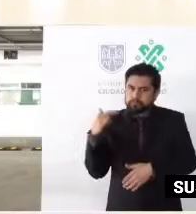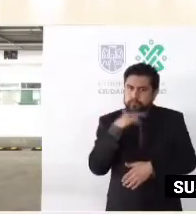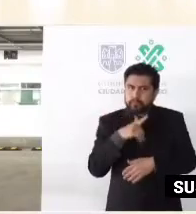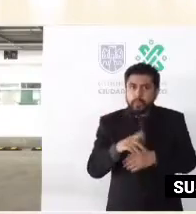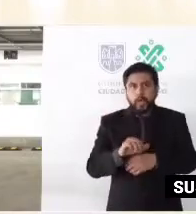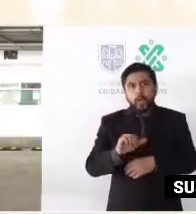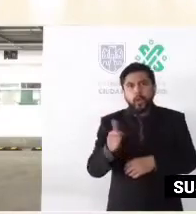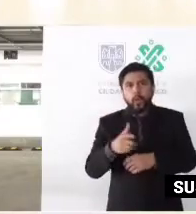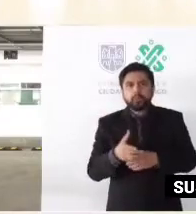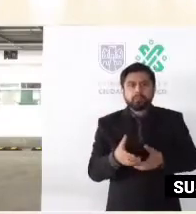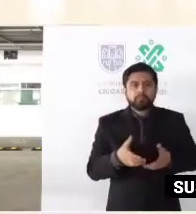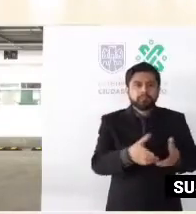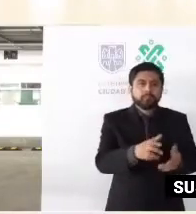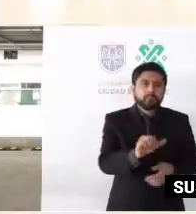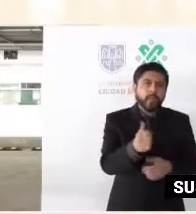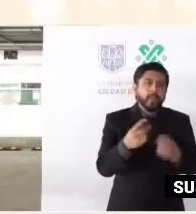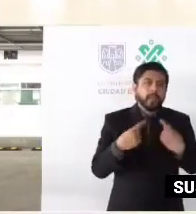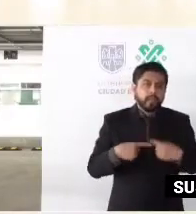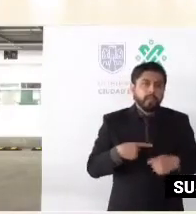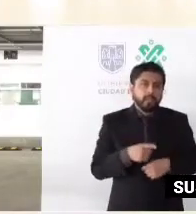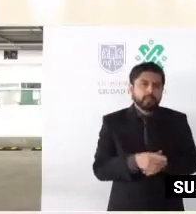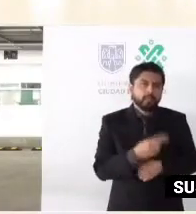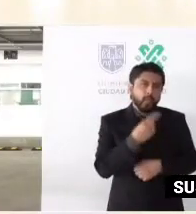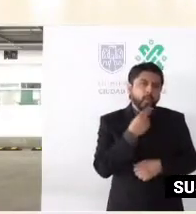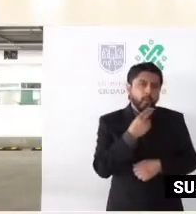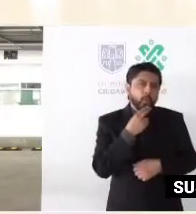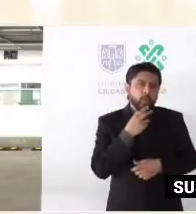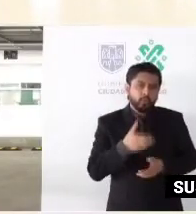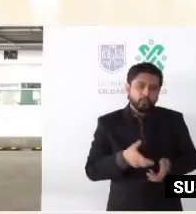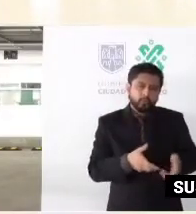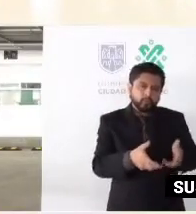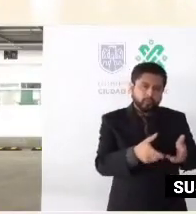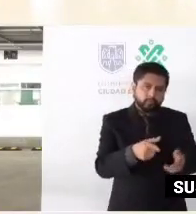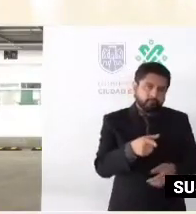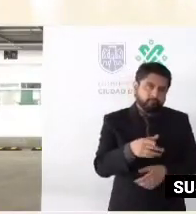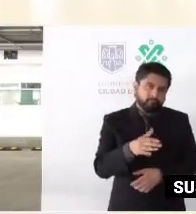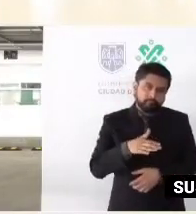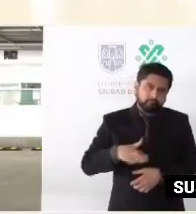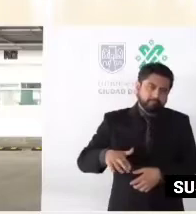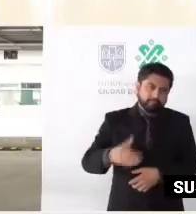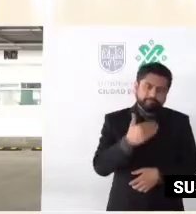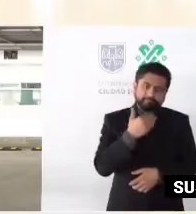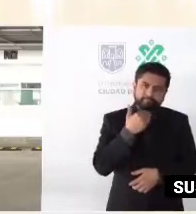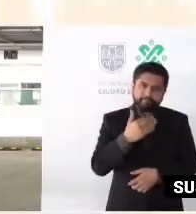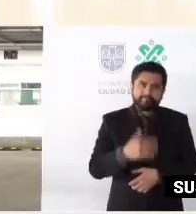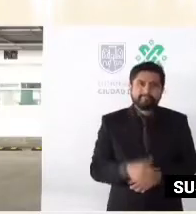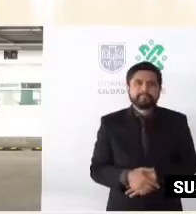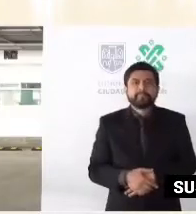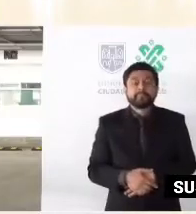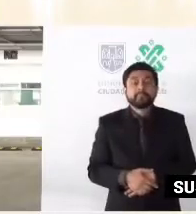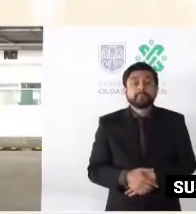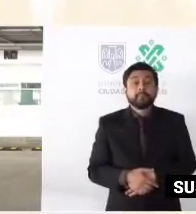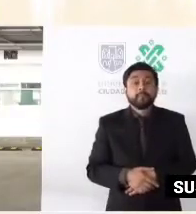pues, la propia población de Topilejo, que también es una demanda histórica de esta zona. Así que, pues,